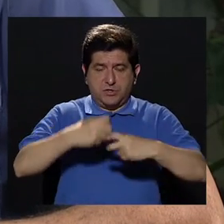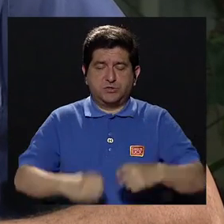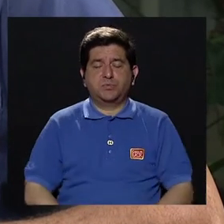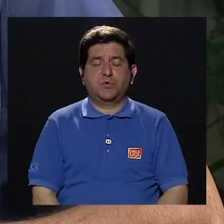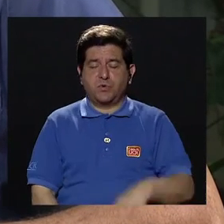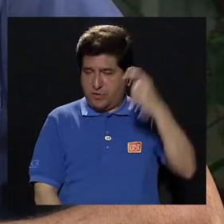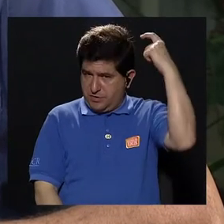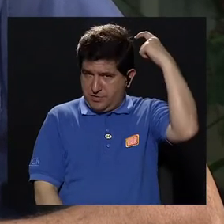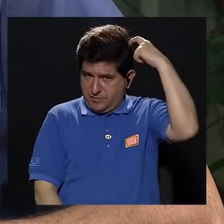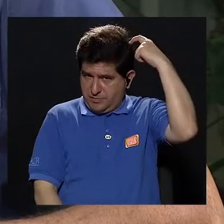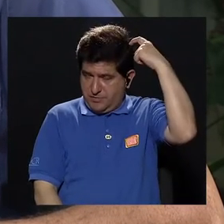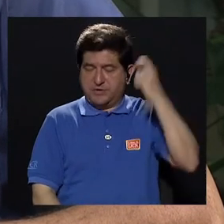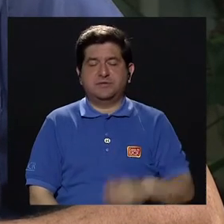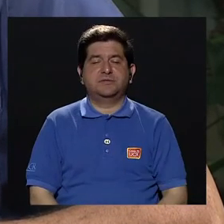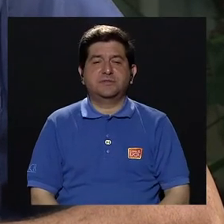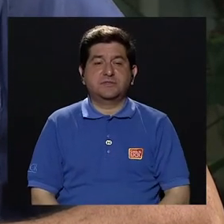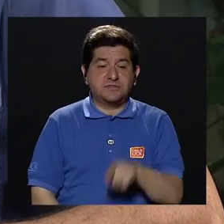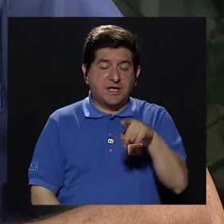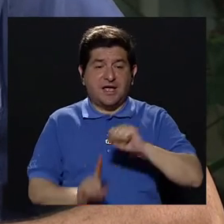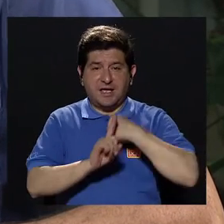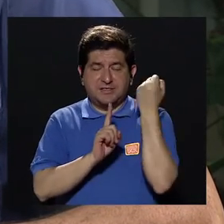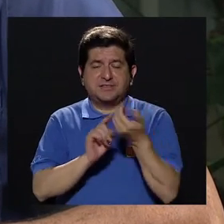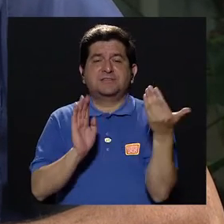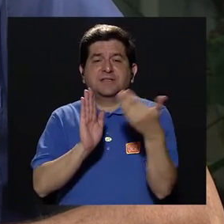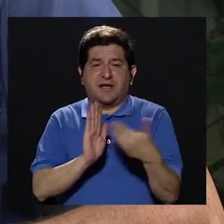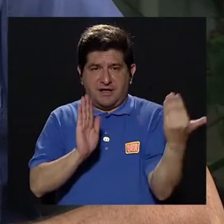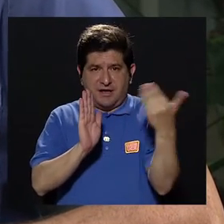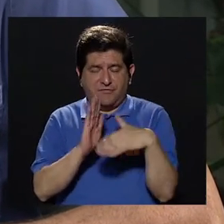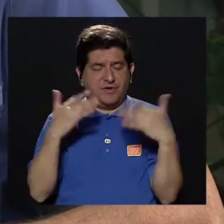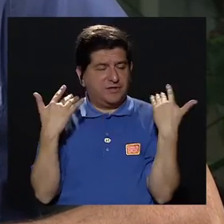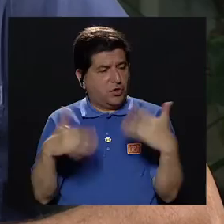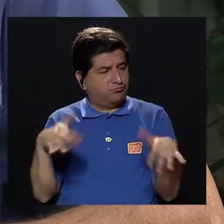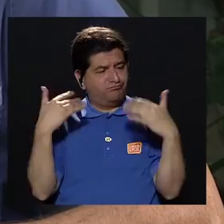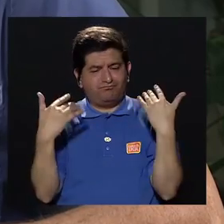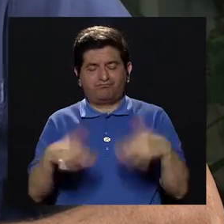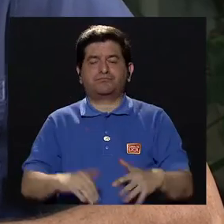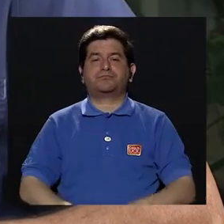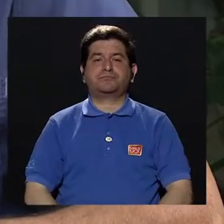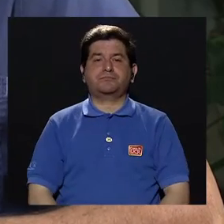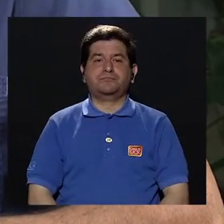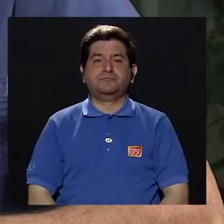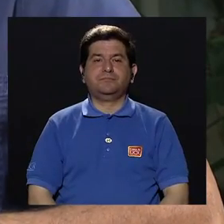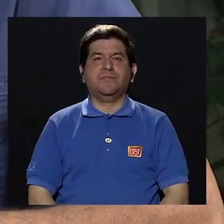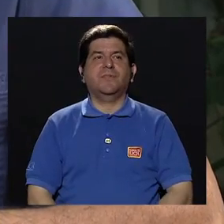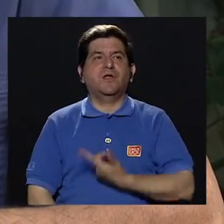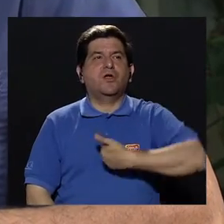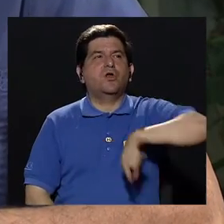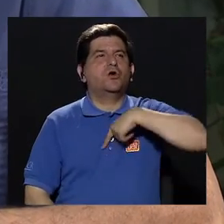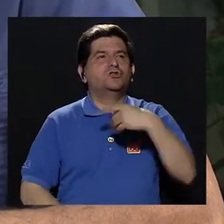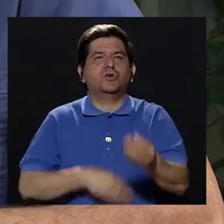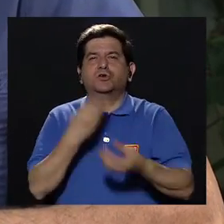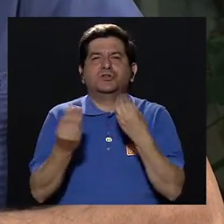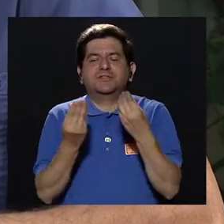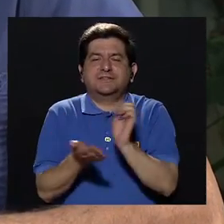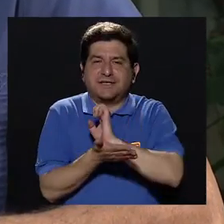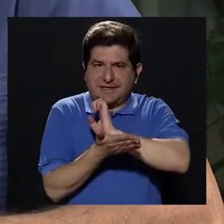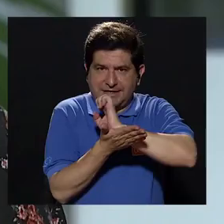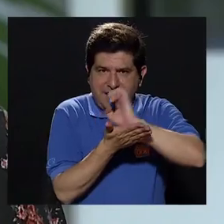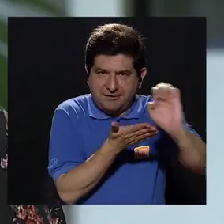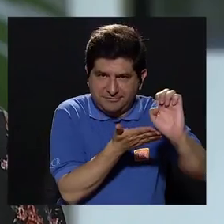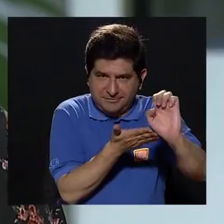cerebrovasculares. Entonces, este flagelo nos está atacando grandemente. Lo que podríamos hacer es